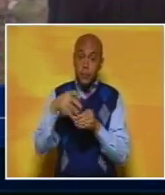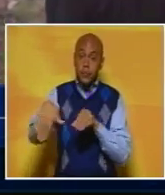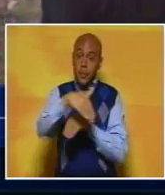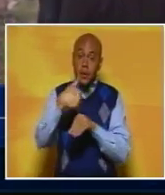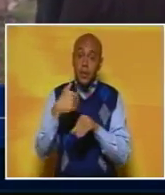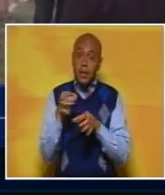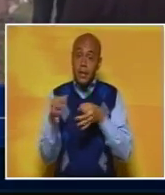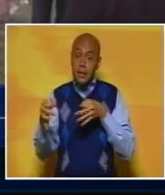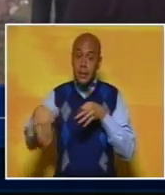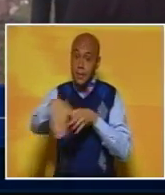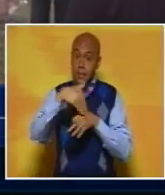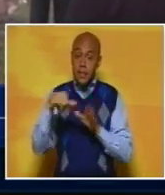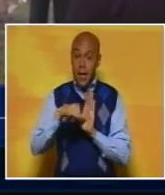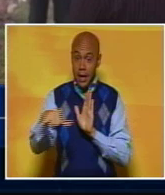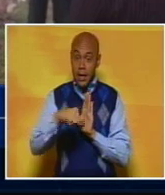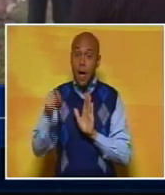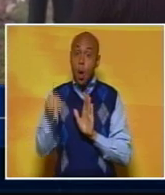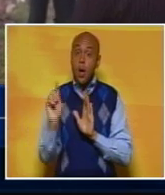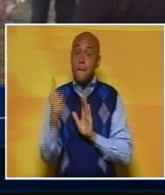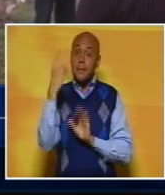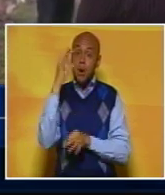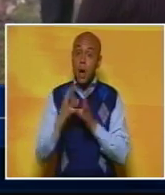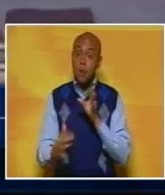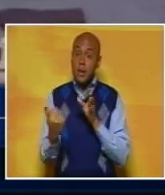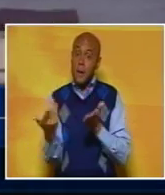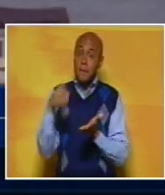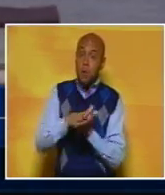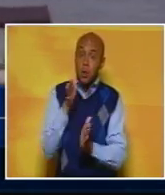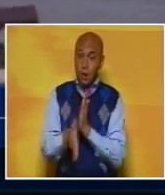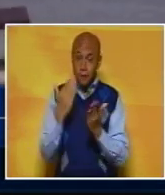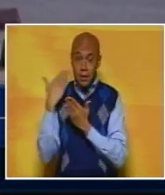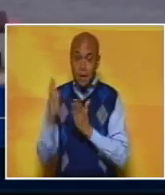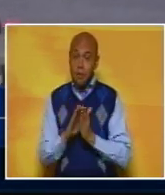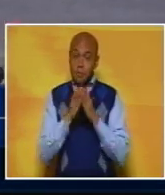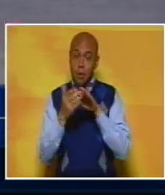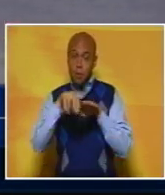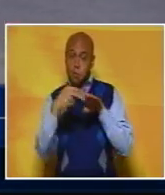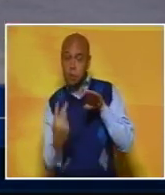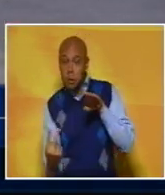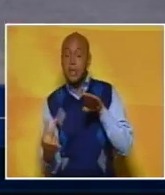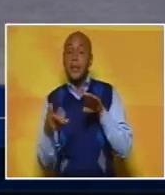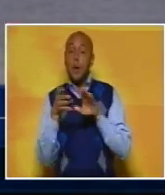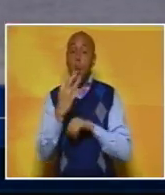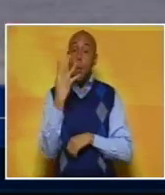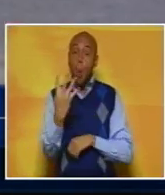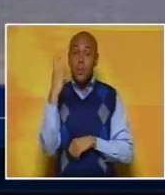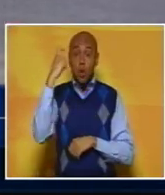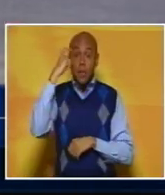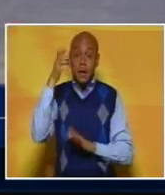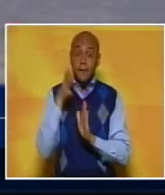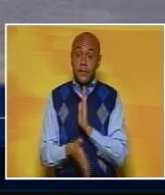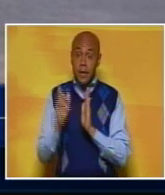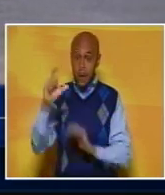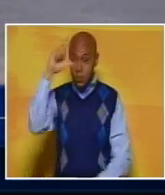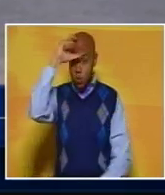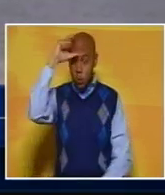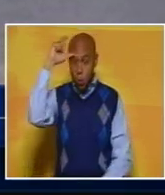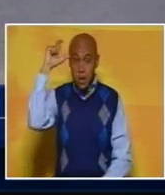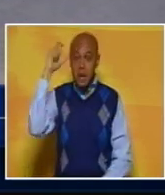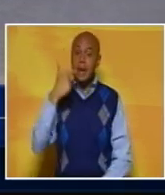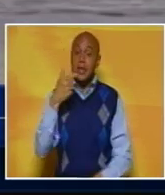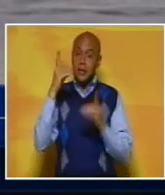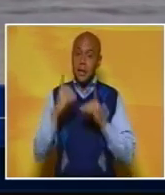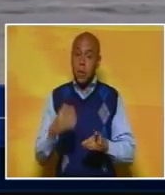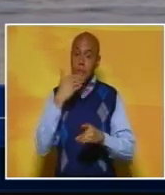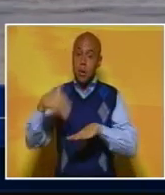Lesbos. El de hoy es el primer incidente mortal que se conoce en los 4 días que han transcurrido desde que Turquía decidió abrir sus